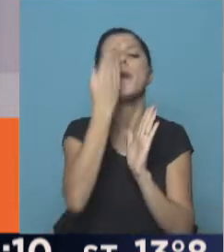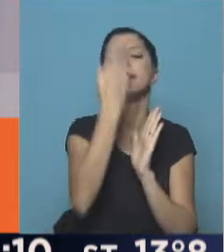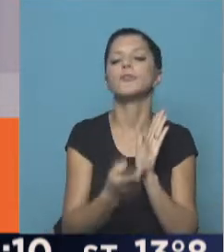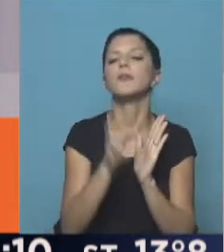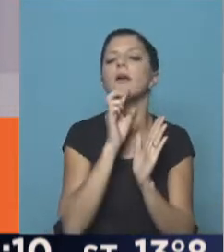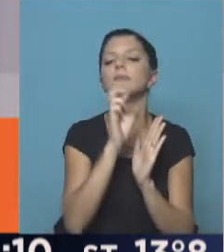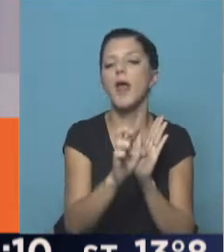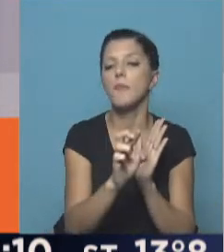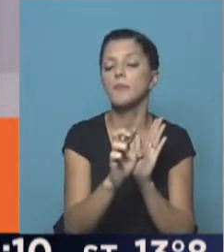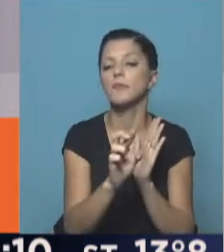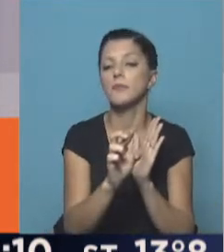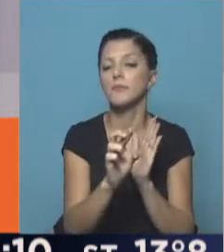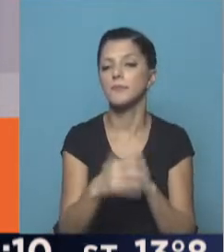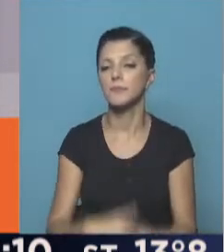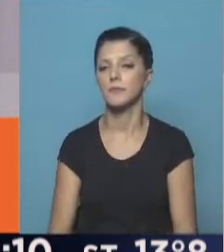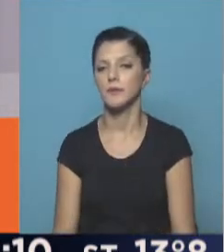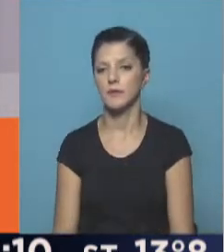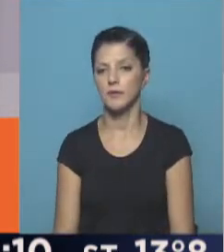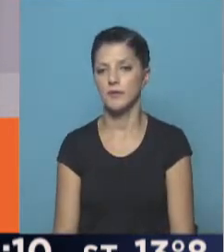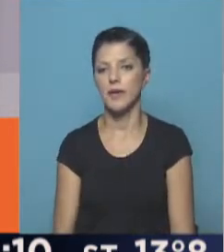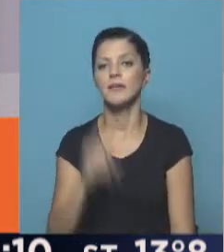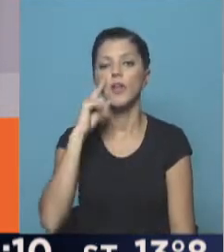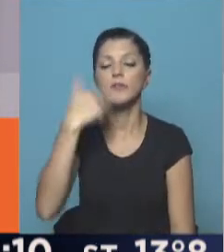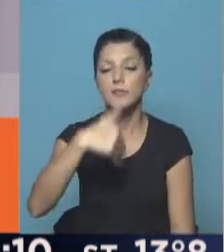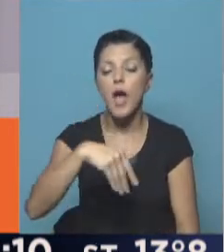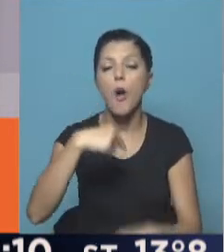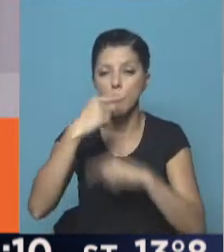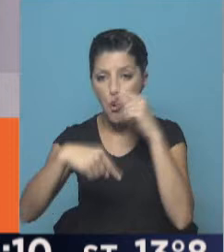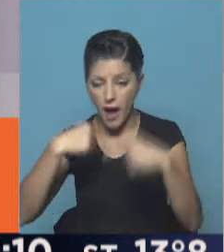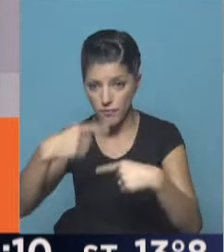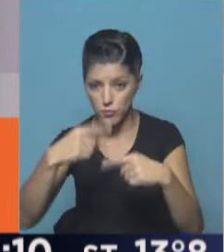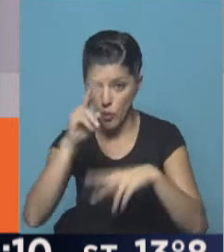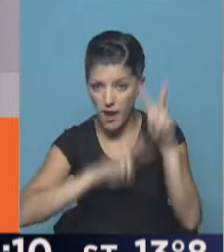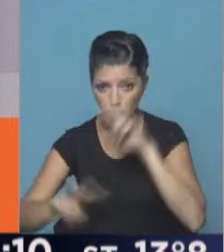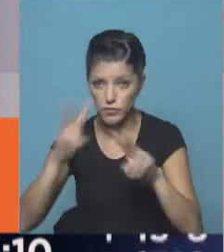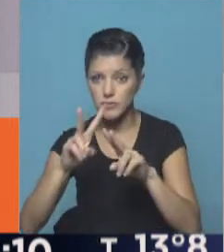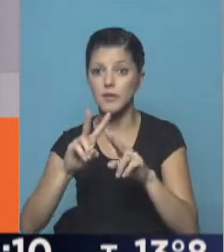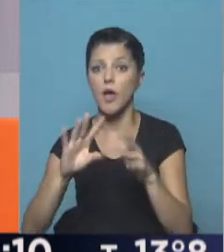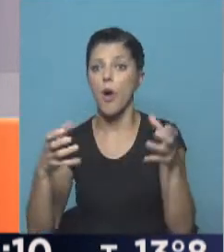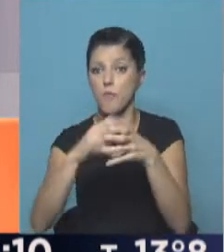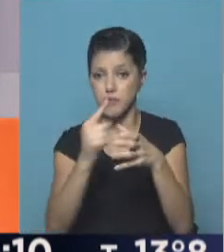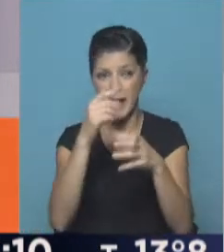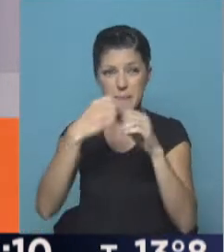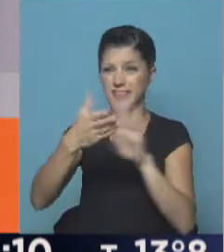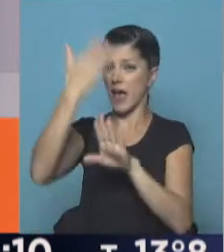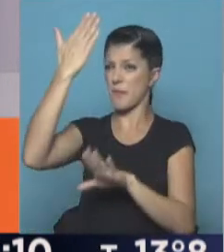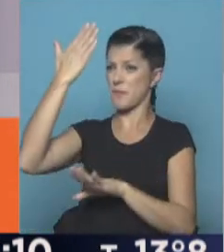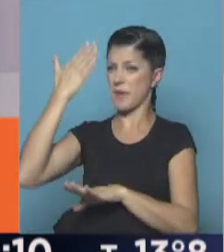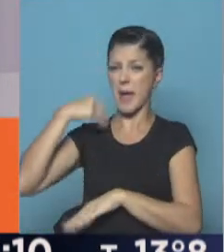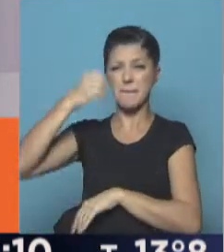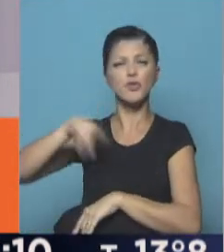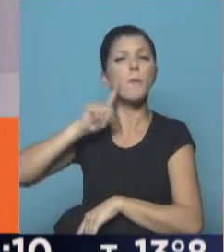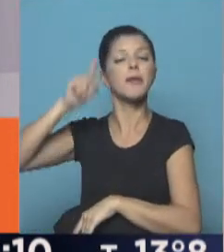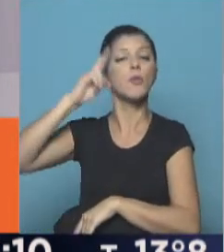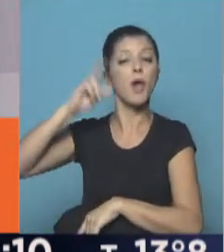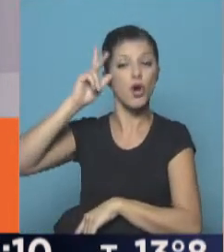de la nada. ¿Sí? Esto es una tendencia hacia la polarización muy profunda que empieza en los años 80. ¿Sí? Cuando era